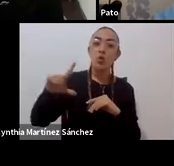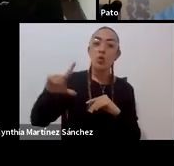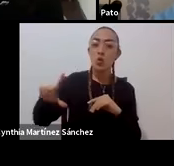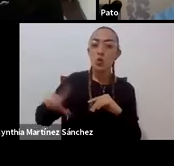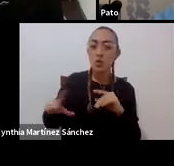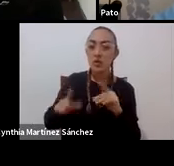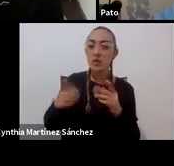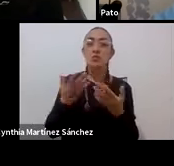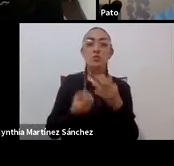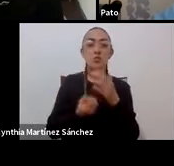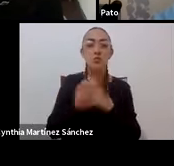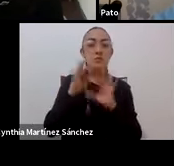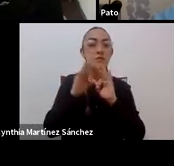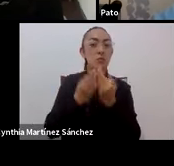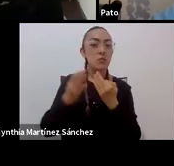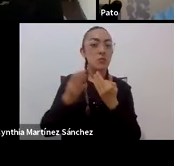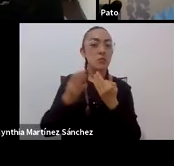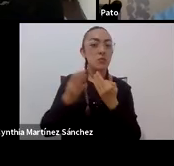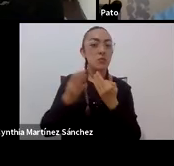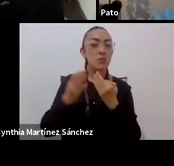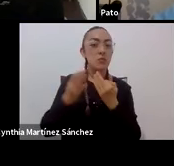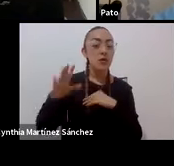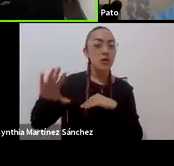de gobernanza, ¿no, Sam?